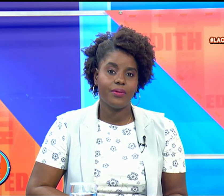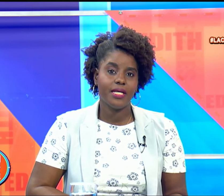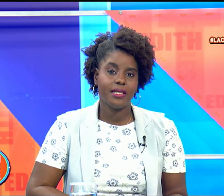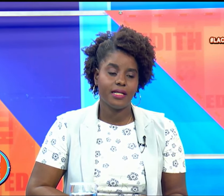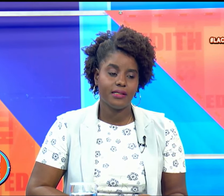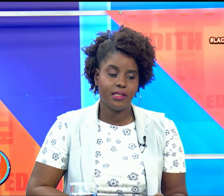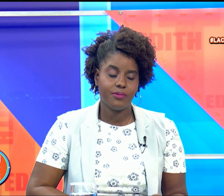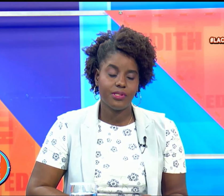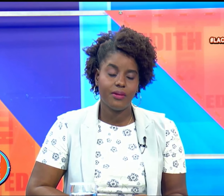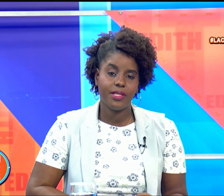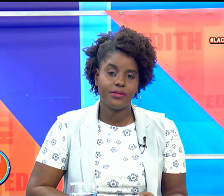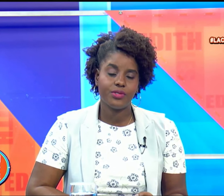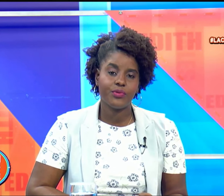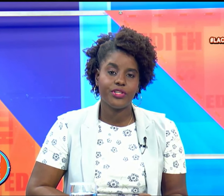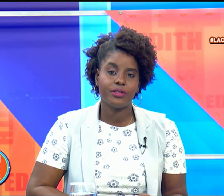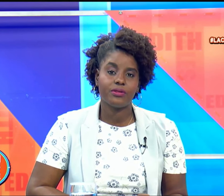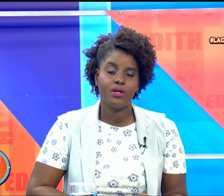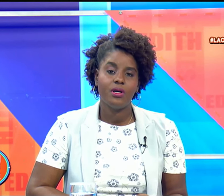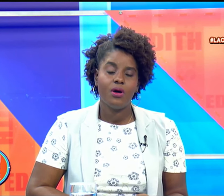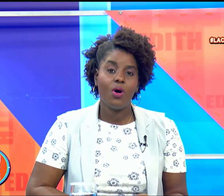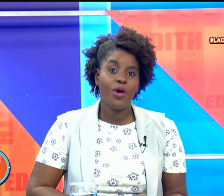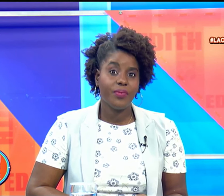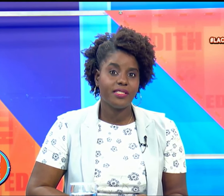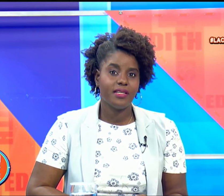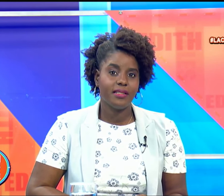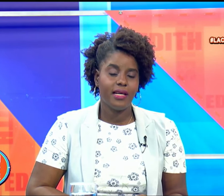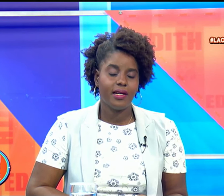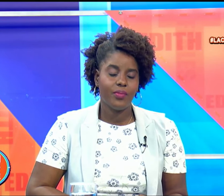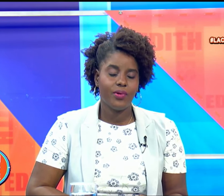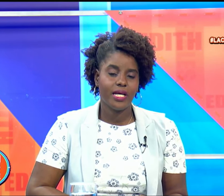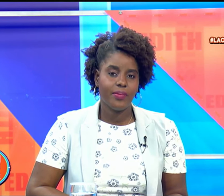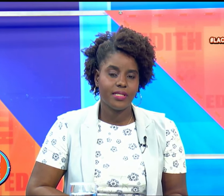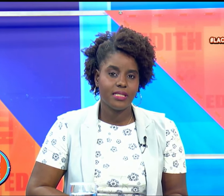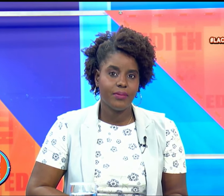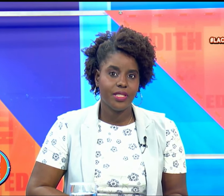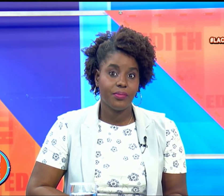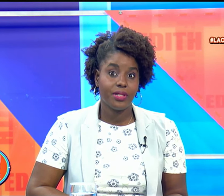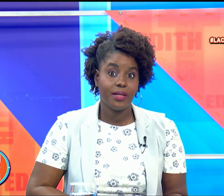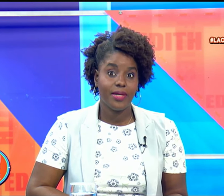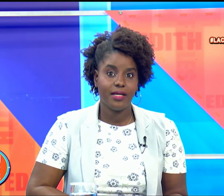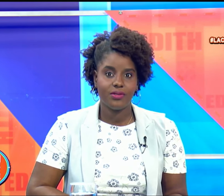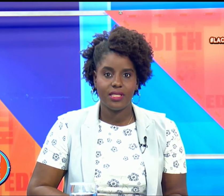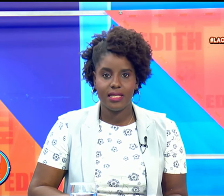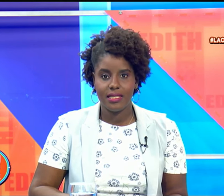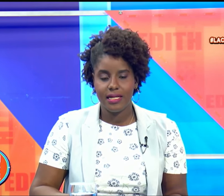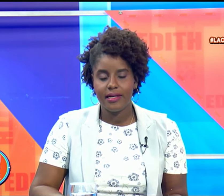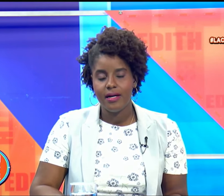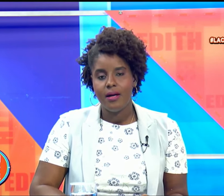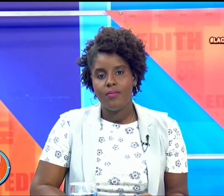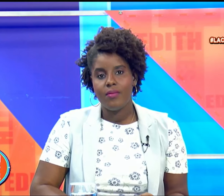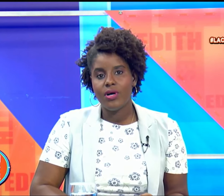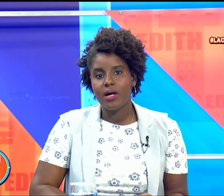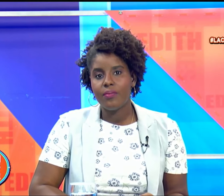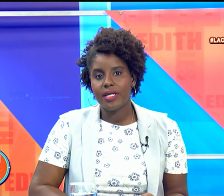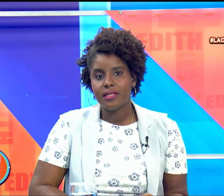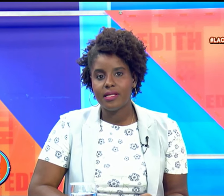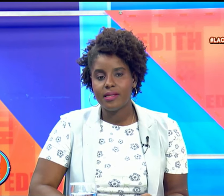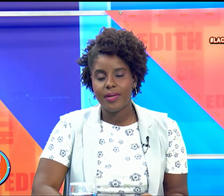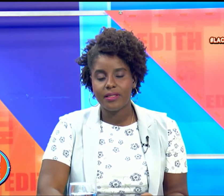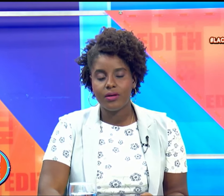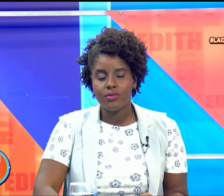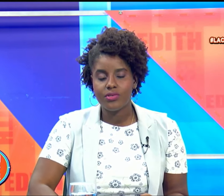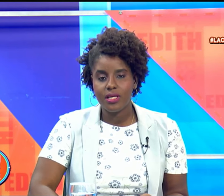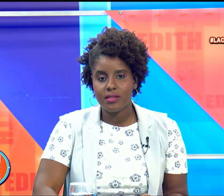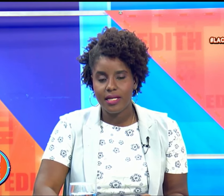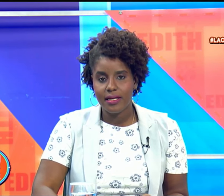la Vivienda, que es el responsable de estos proyectos, como al presidente de la República, precisamente por el tema de la ciudad sanitaria. Vamos a compartir esa